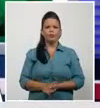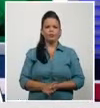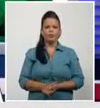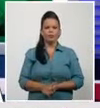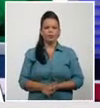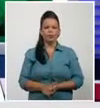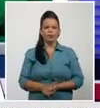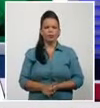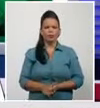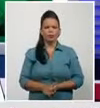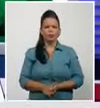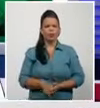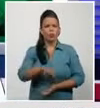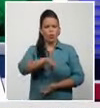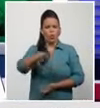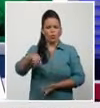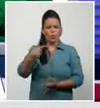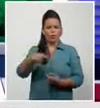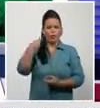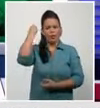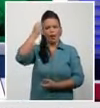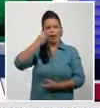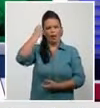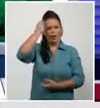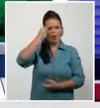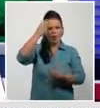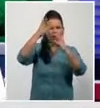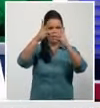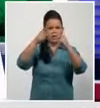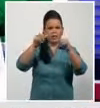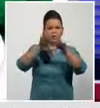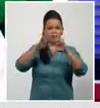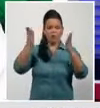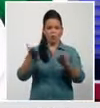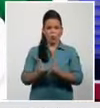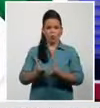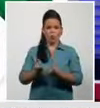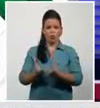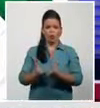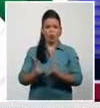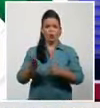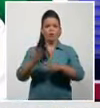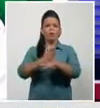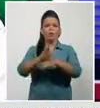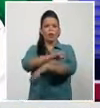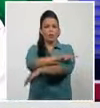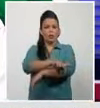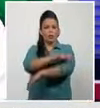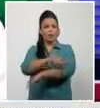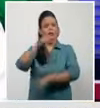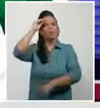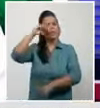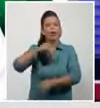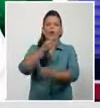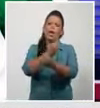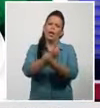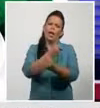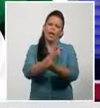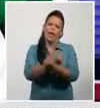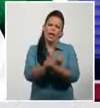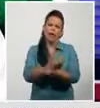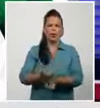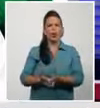con este comportamiento en el mundo el riesgo que se tiene de que venga una persona